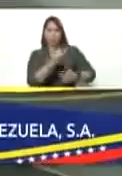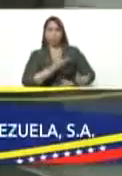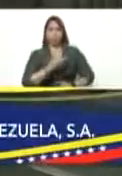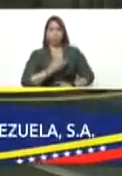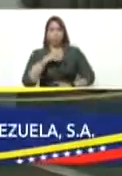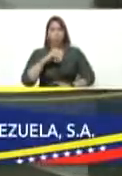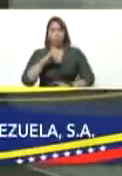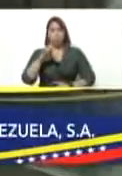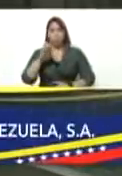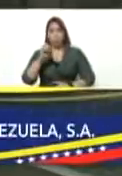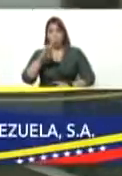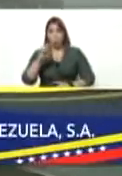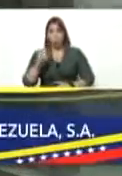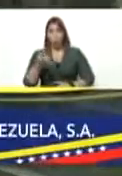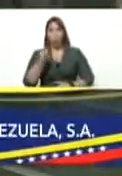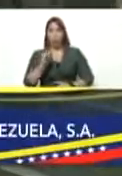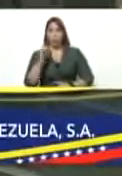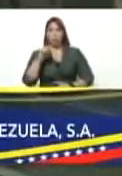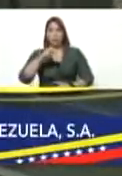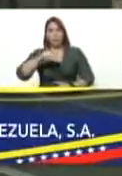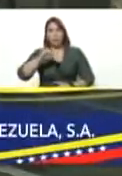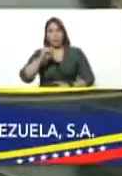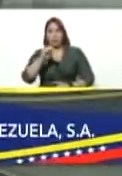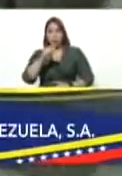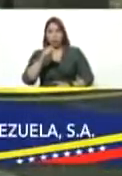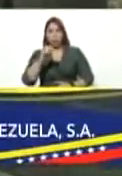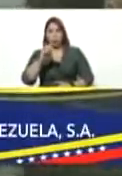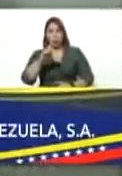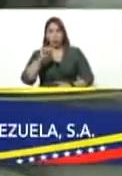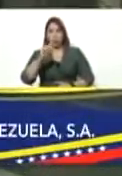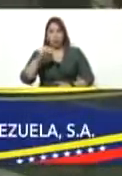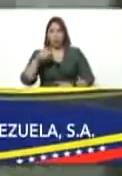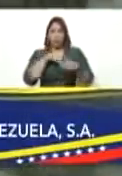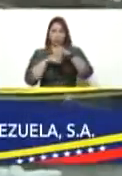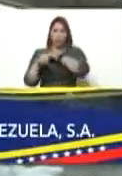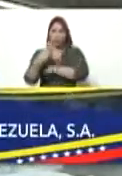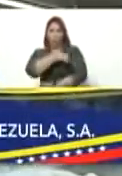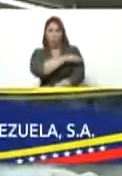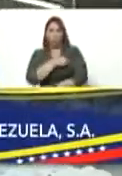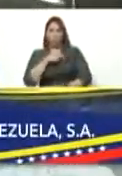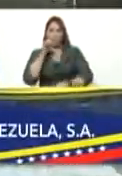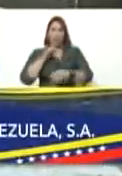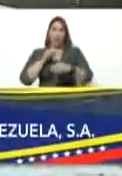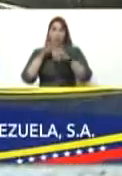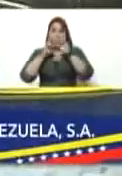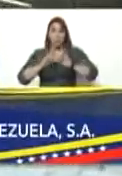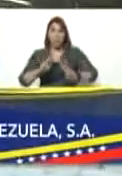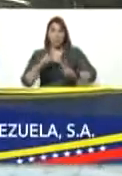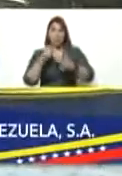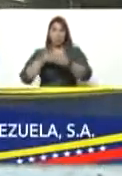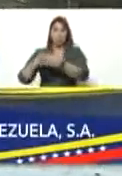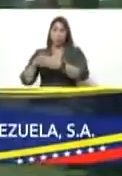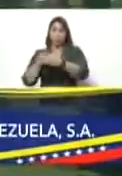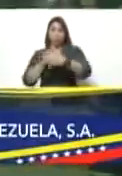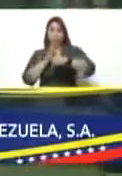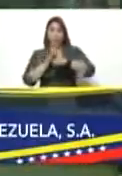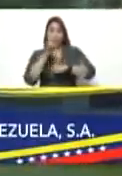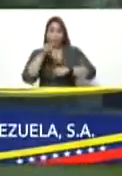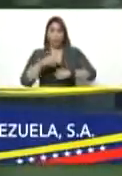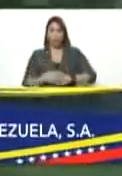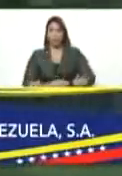neve esté y el Mistolín esté en nuestros hospitales para la desinfección y la lucha contra el COVID. Además de eso,